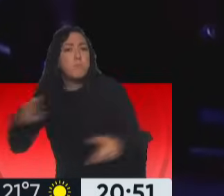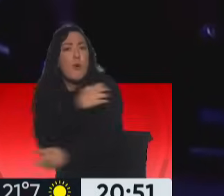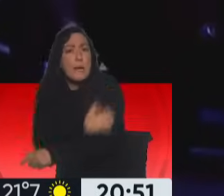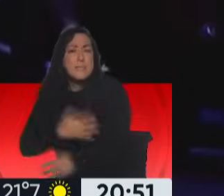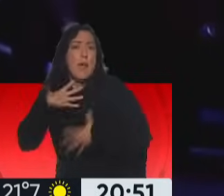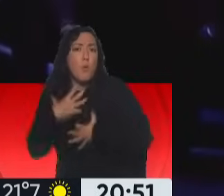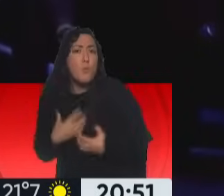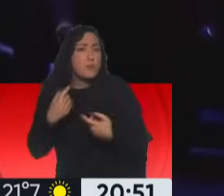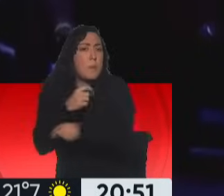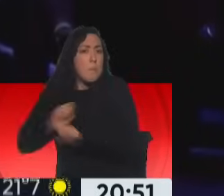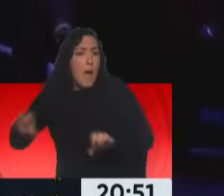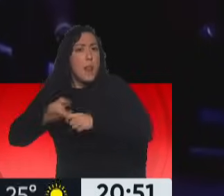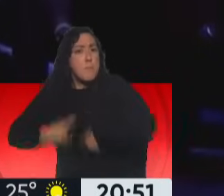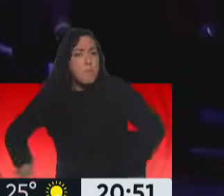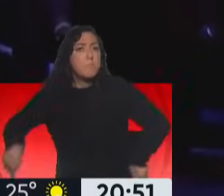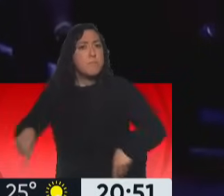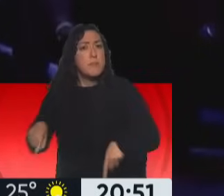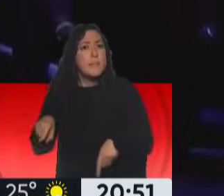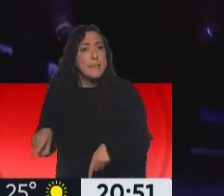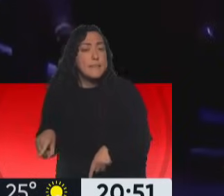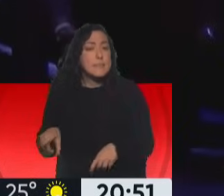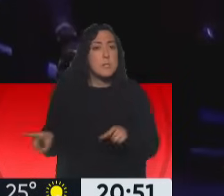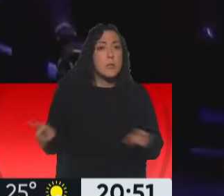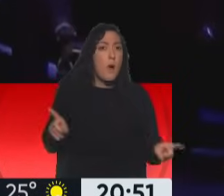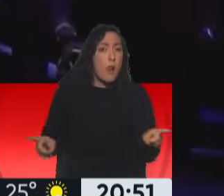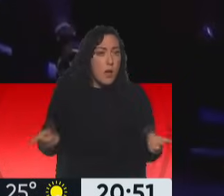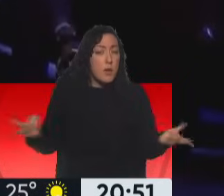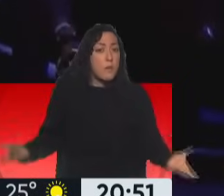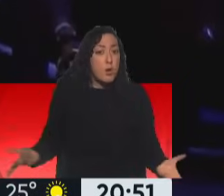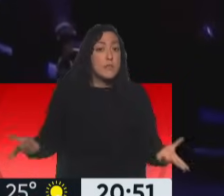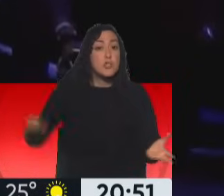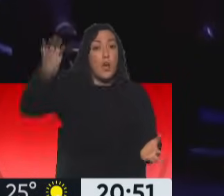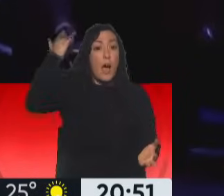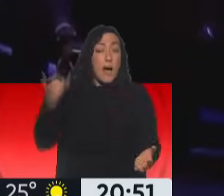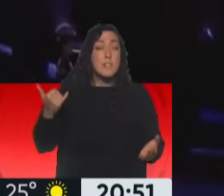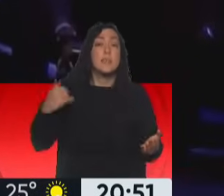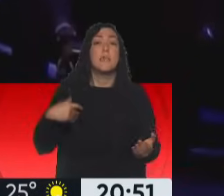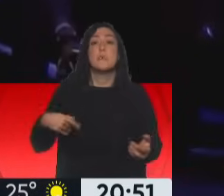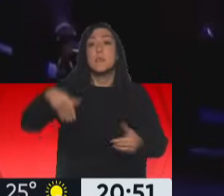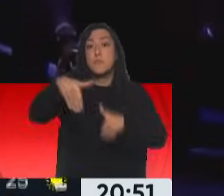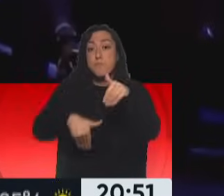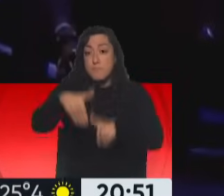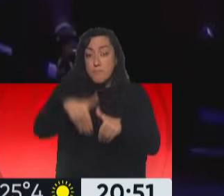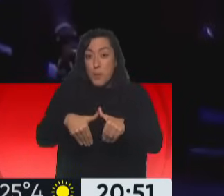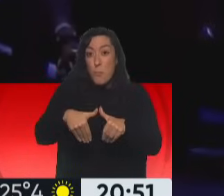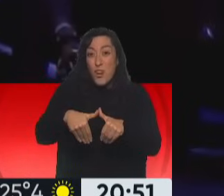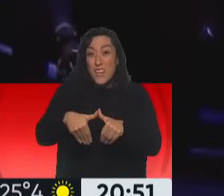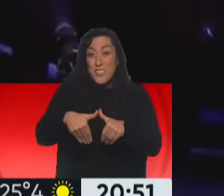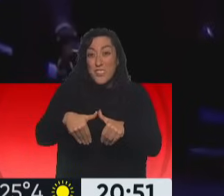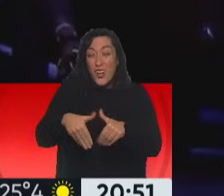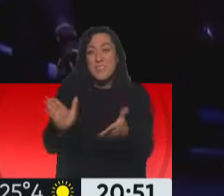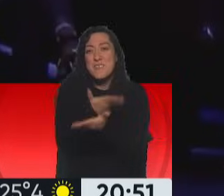angustia. Por eso, en su última cruzada canalla contra la voluntad popular, desdoblan las elecciones